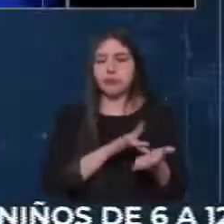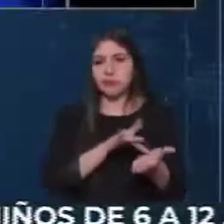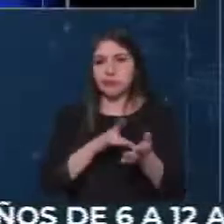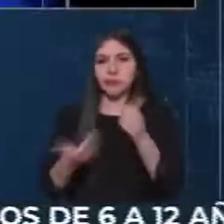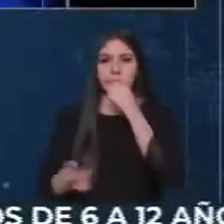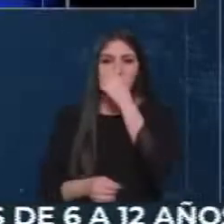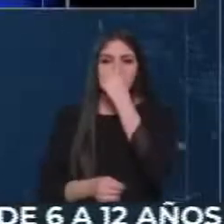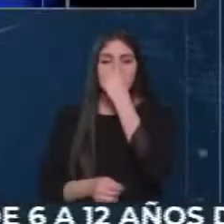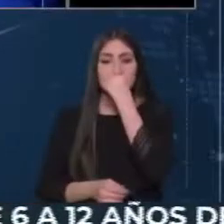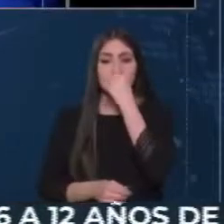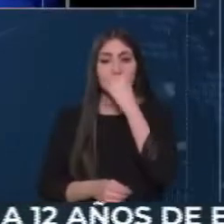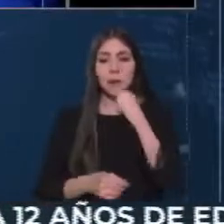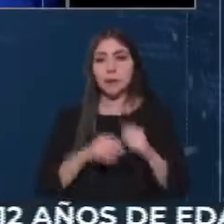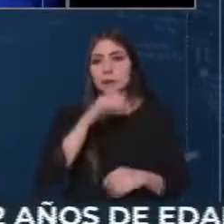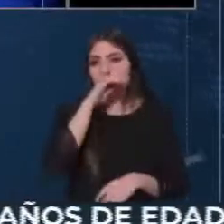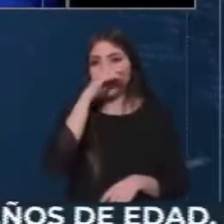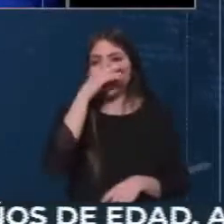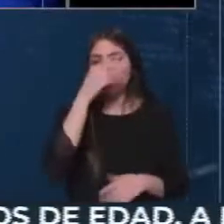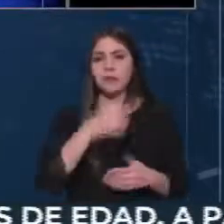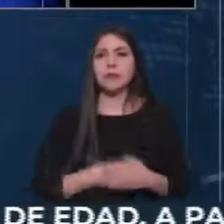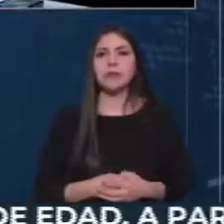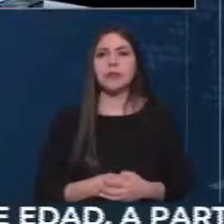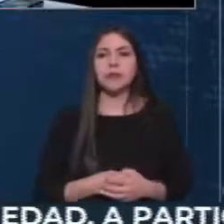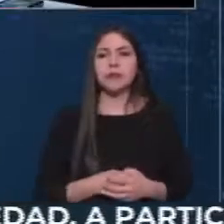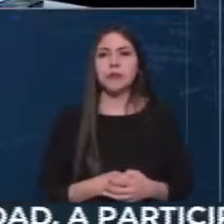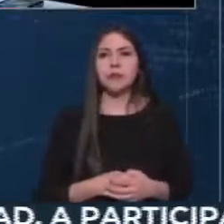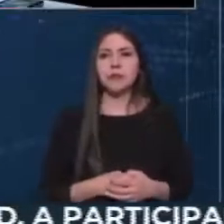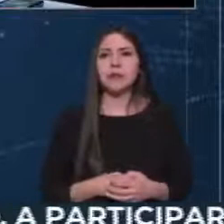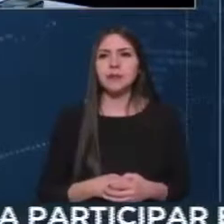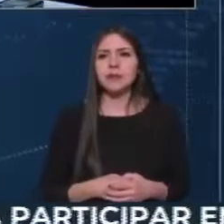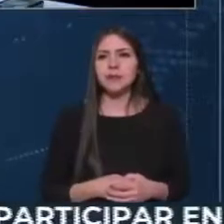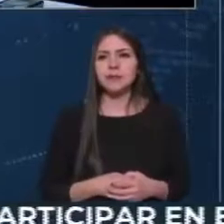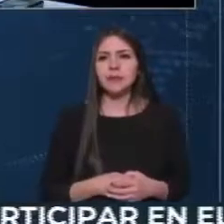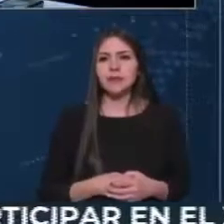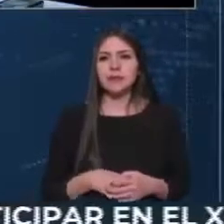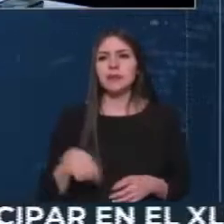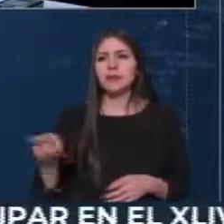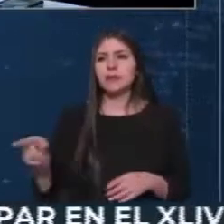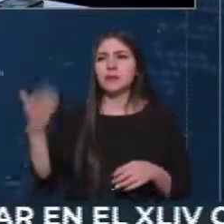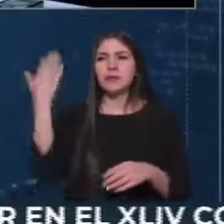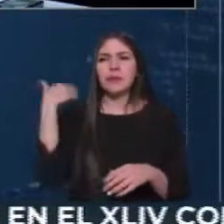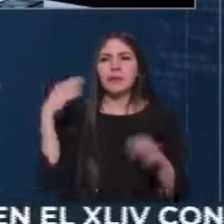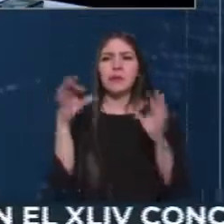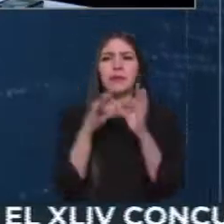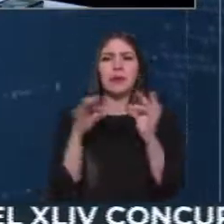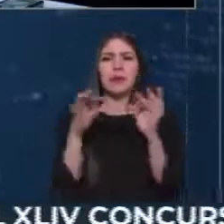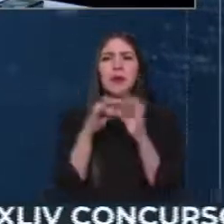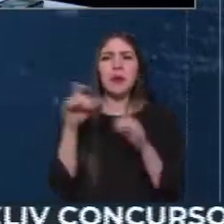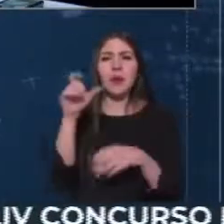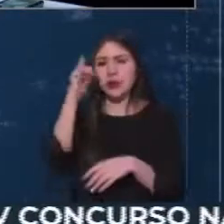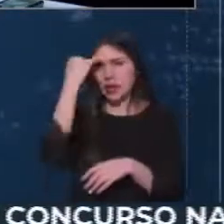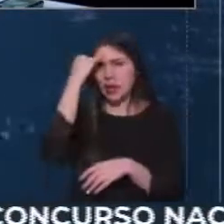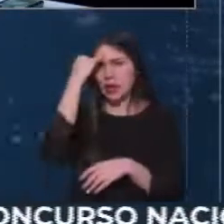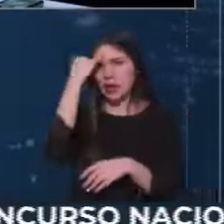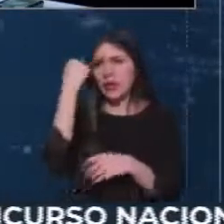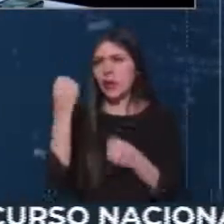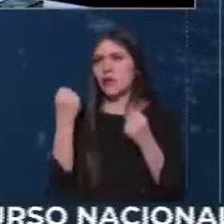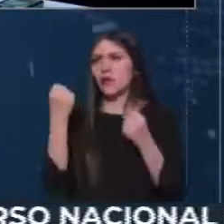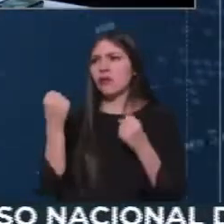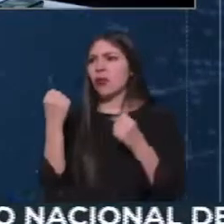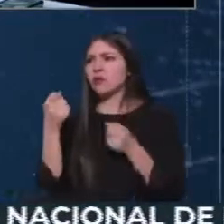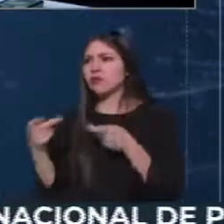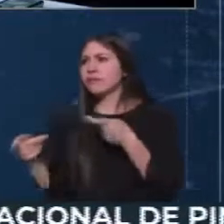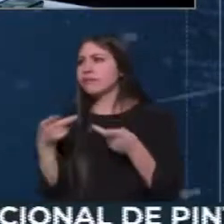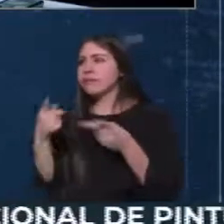de mitigación tuvo específicamente? Hablabas de un tránsito, de un momento muy restrictivo. ¿Qué medidas tomó